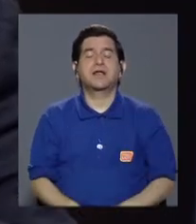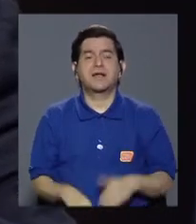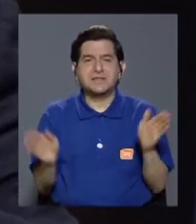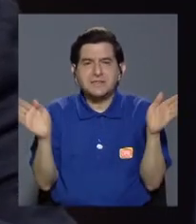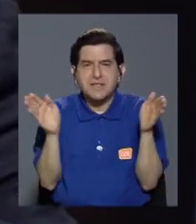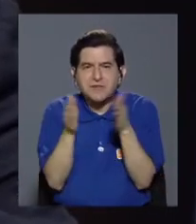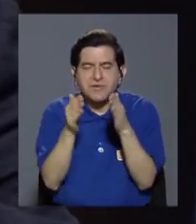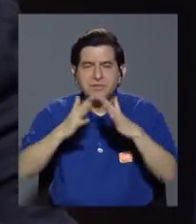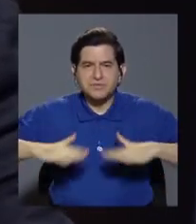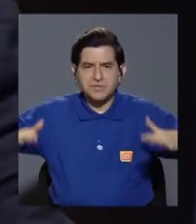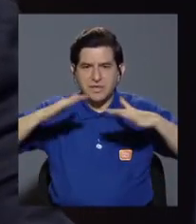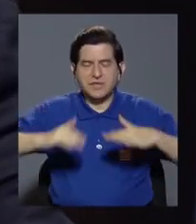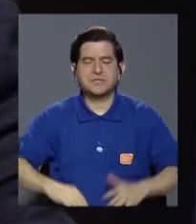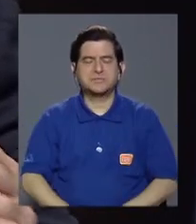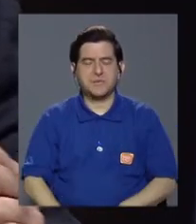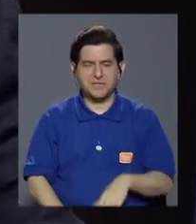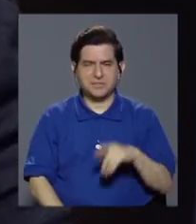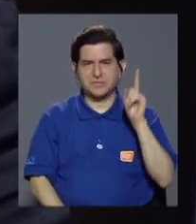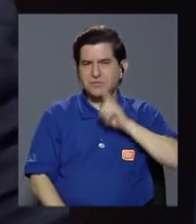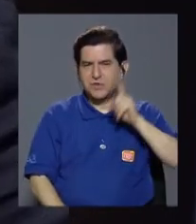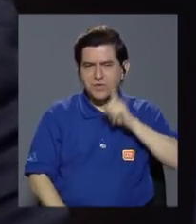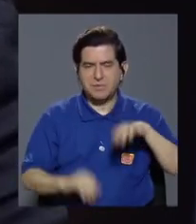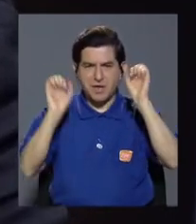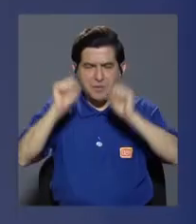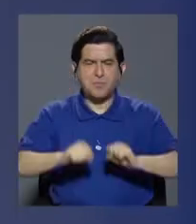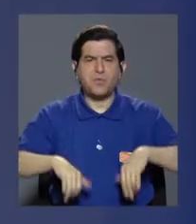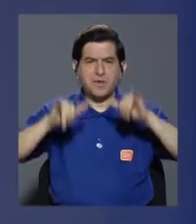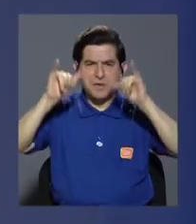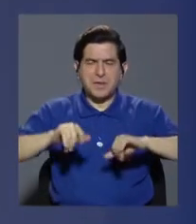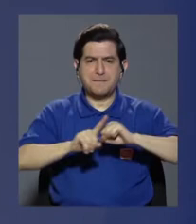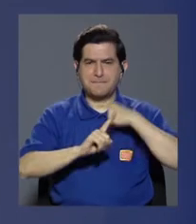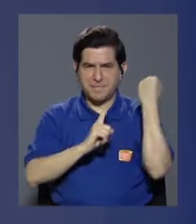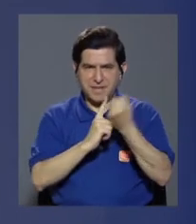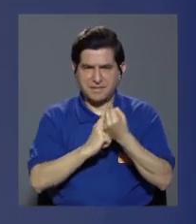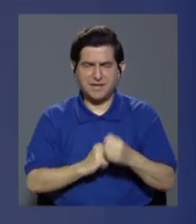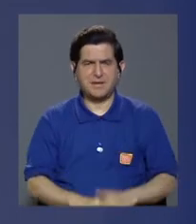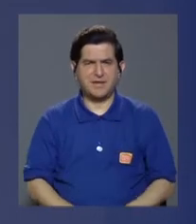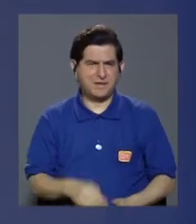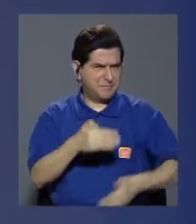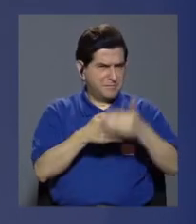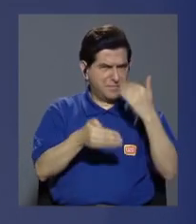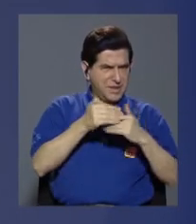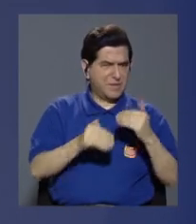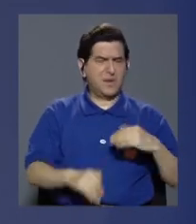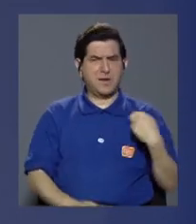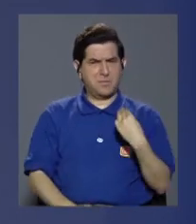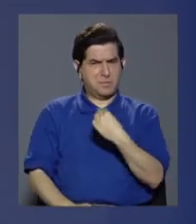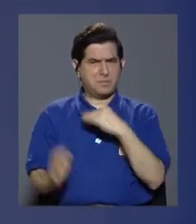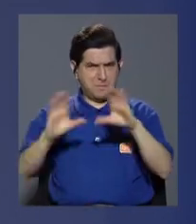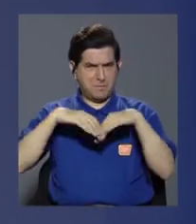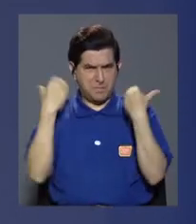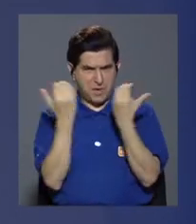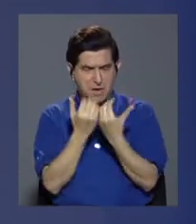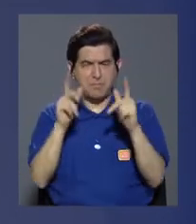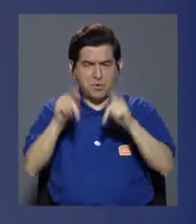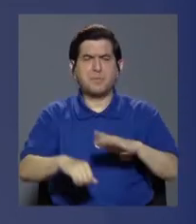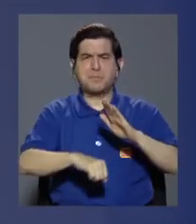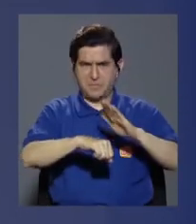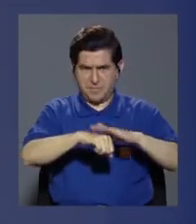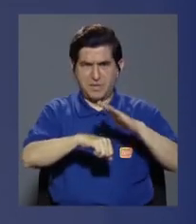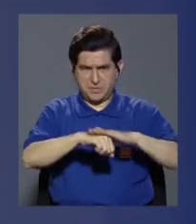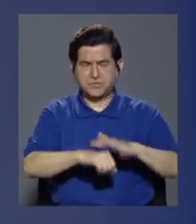el espacio de mentiras razonable que puede quedar en una sociedad persona que me devuelva los que conforman esta comisión son voces autorizadas